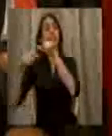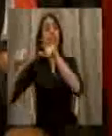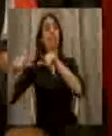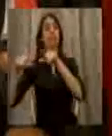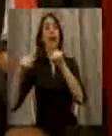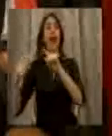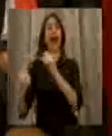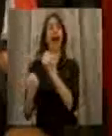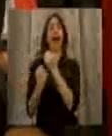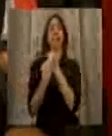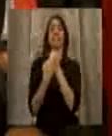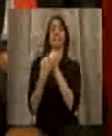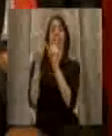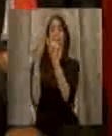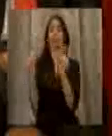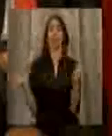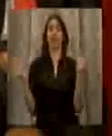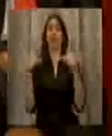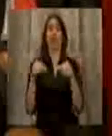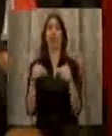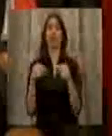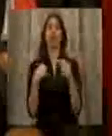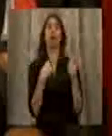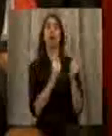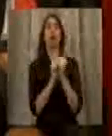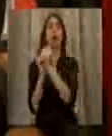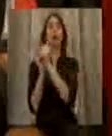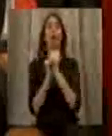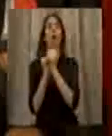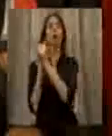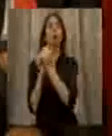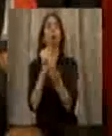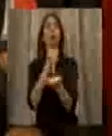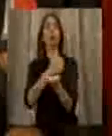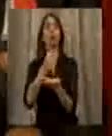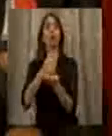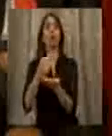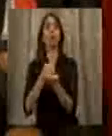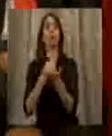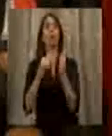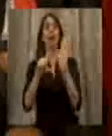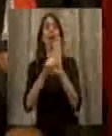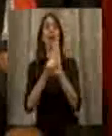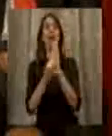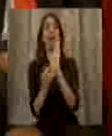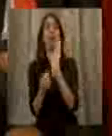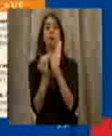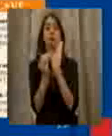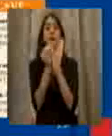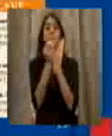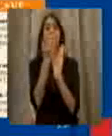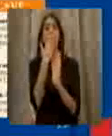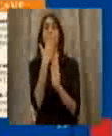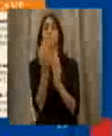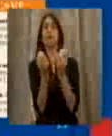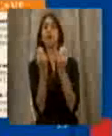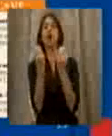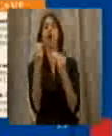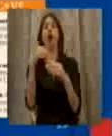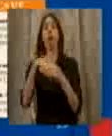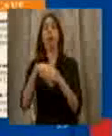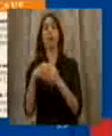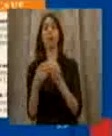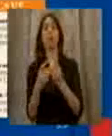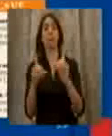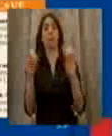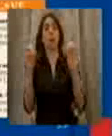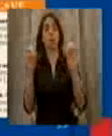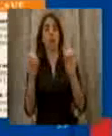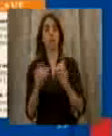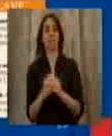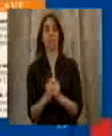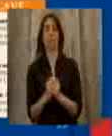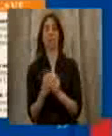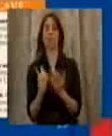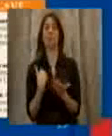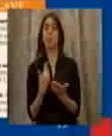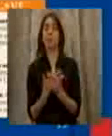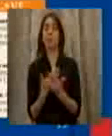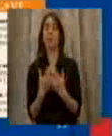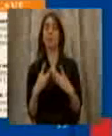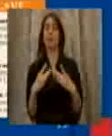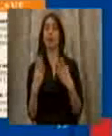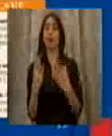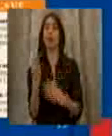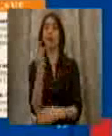me acompañan en la tramitación de las leyes para perfeccionar la democracia. Y aprovecho también